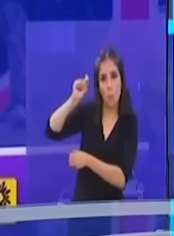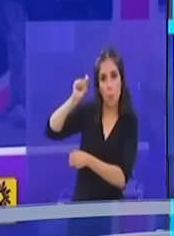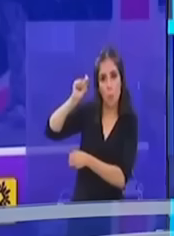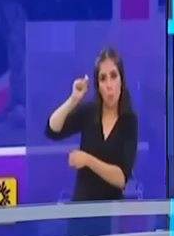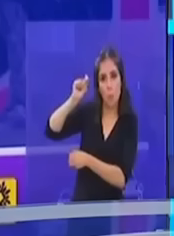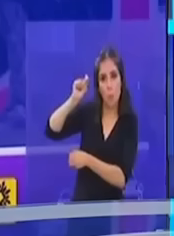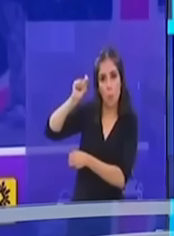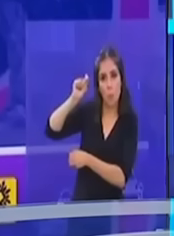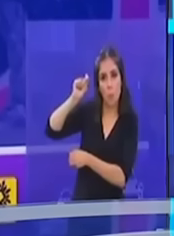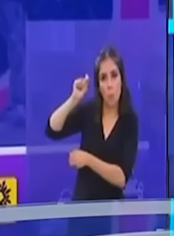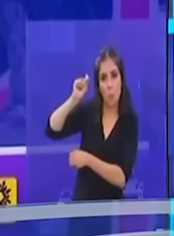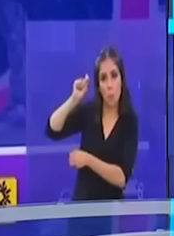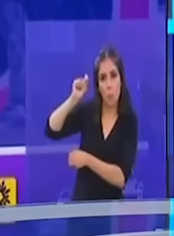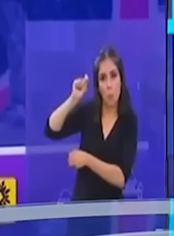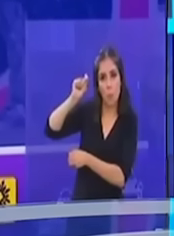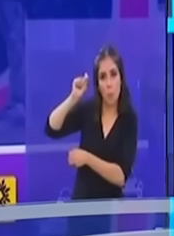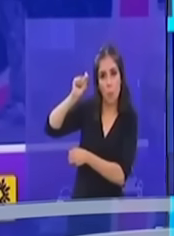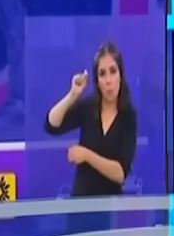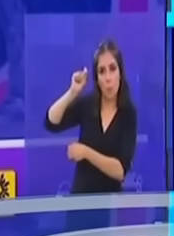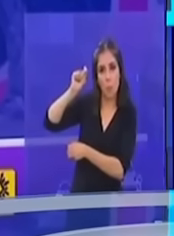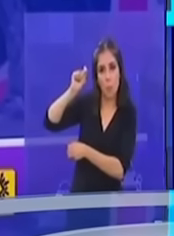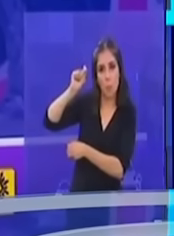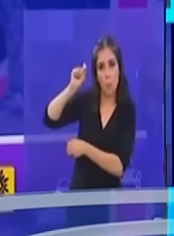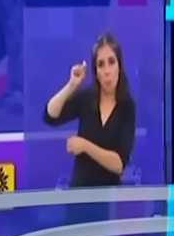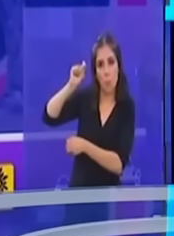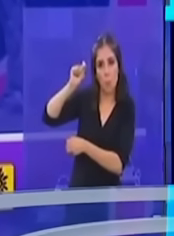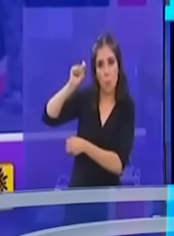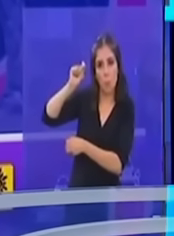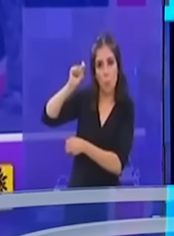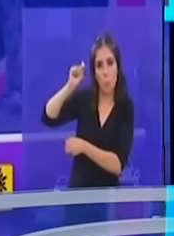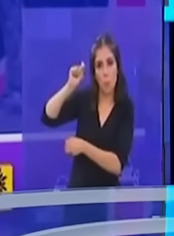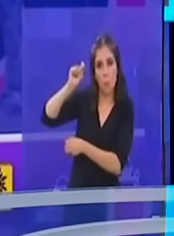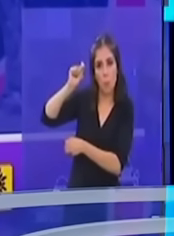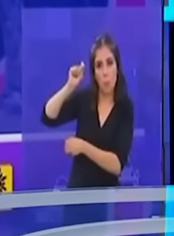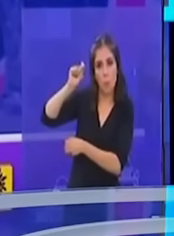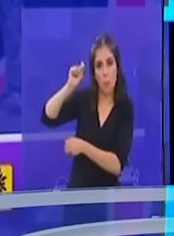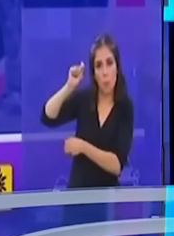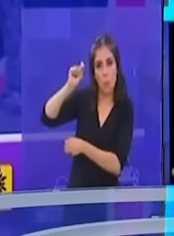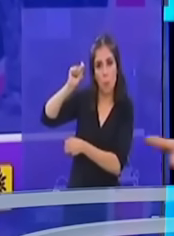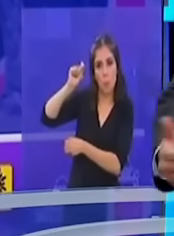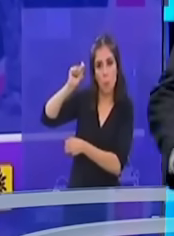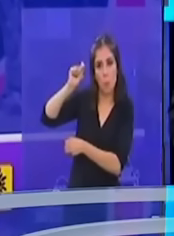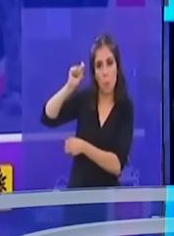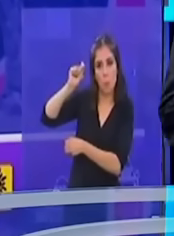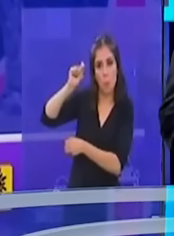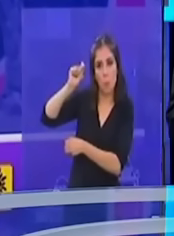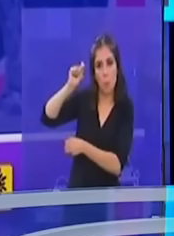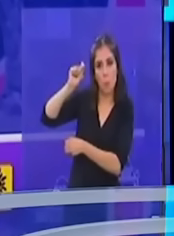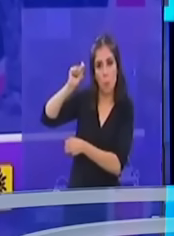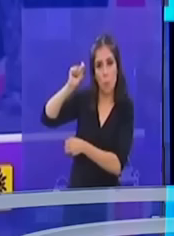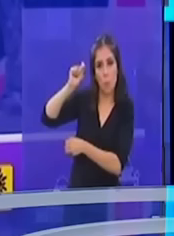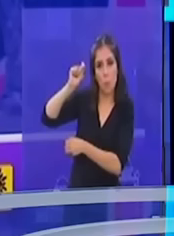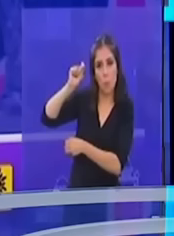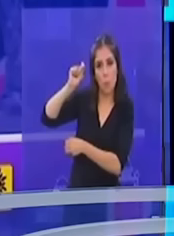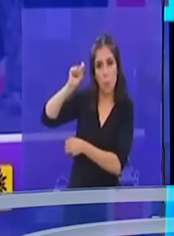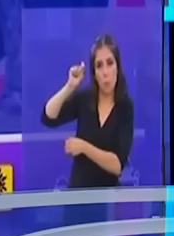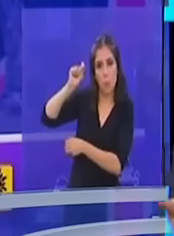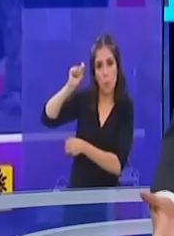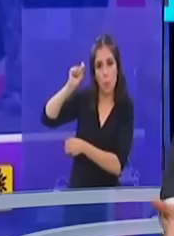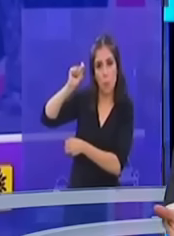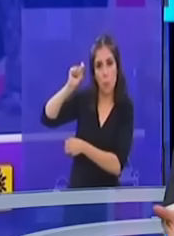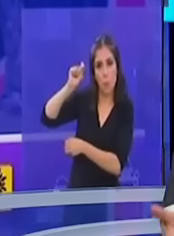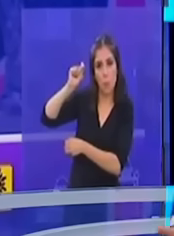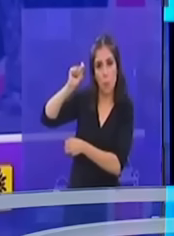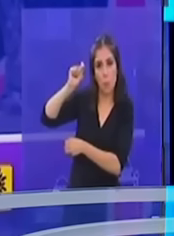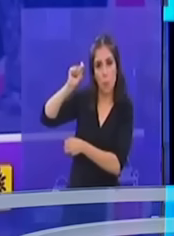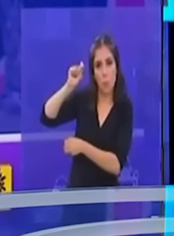Ahí está, mucha gente, de verdad, y esto es condenable, se burló en las redes sociales. Ella estaba nerviosa, obviamente, pues se congeló,